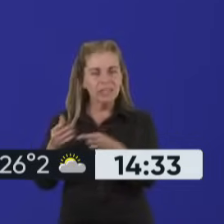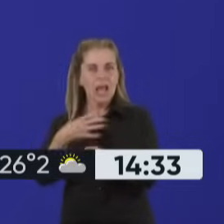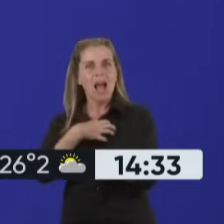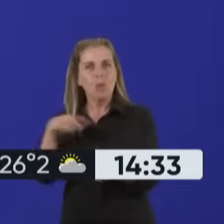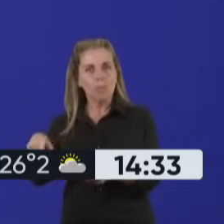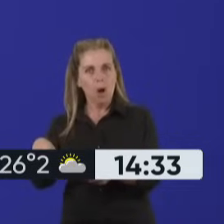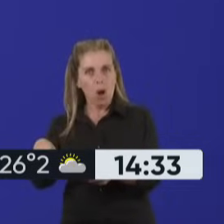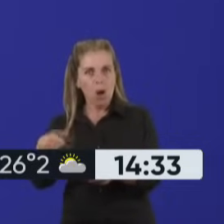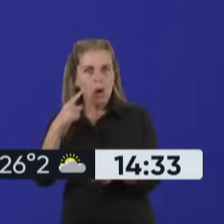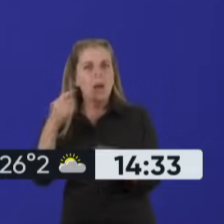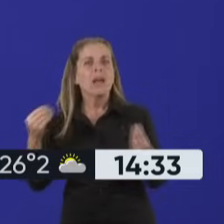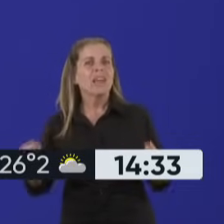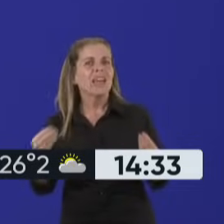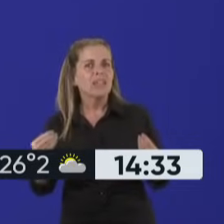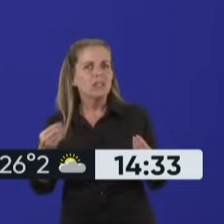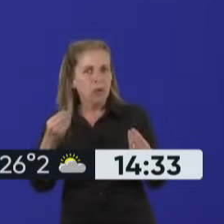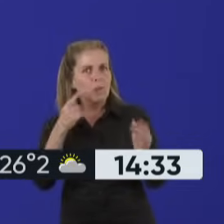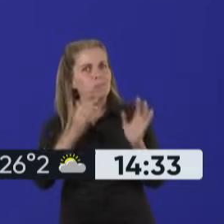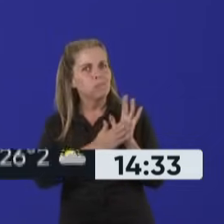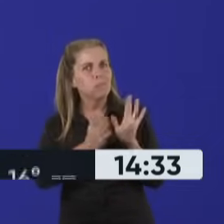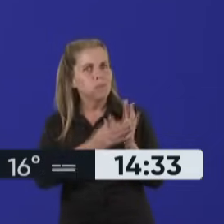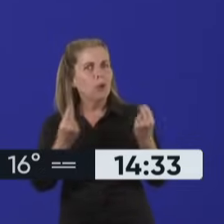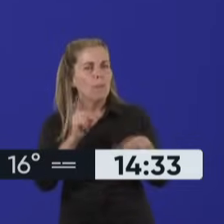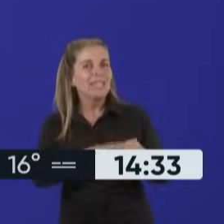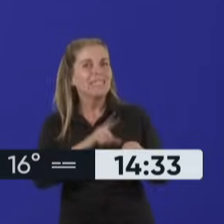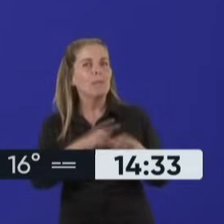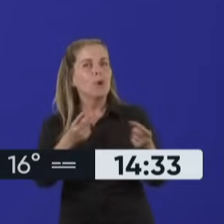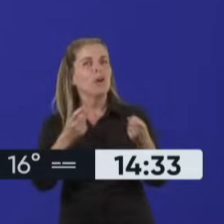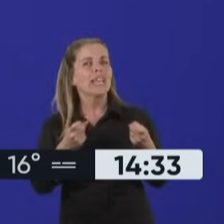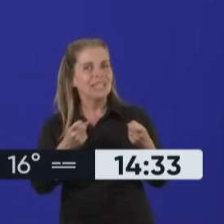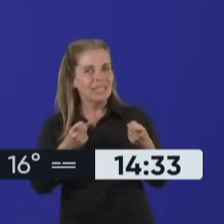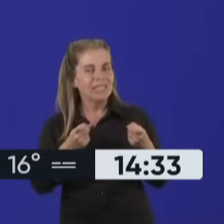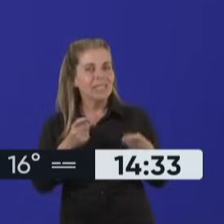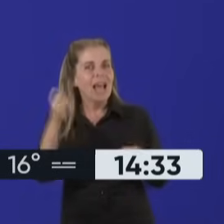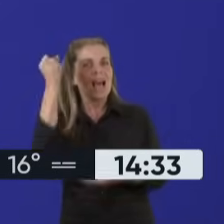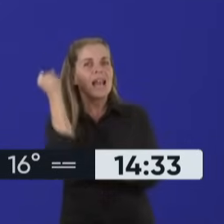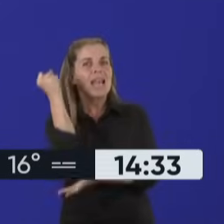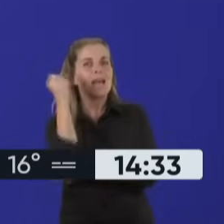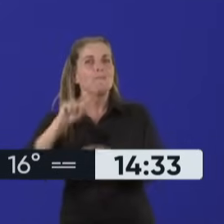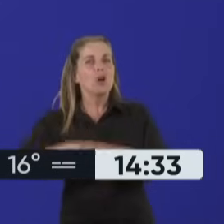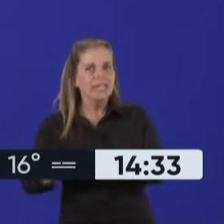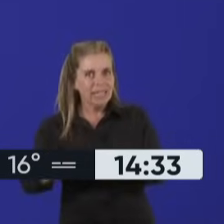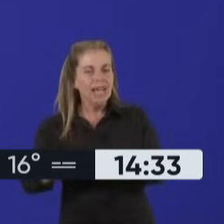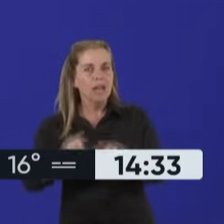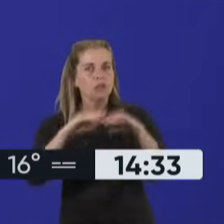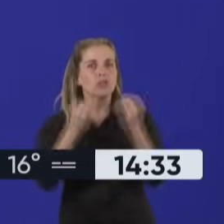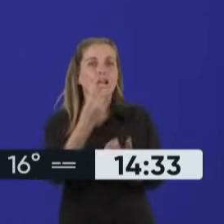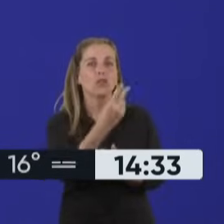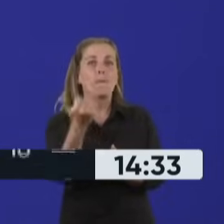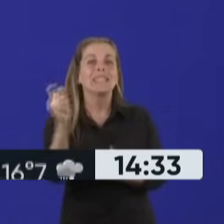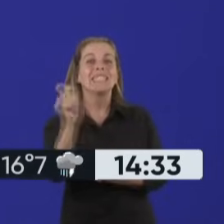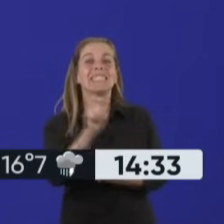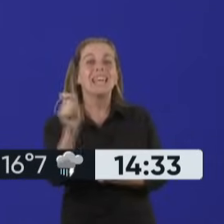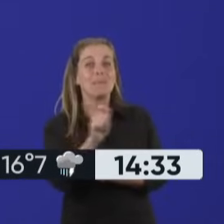digamos, probó que el rezago de la política monetaria en Argentina son 26 meses. Por lo tanto, si